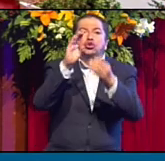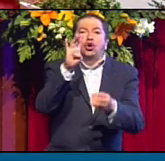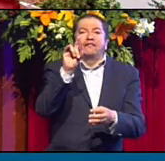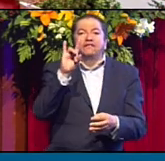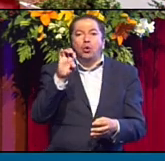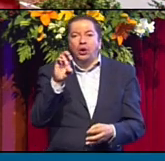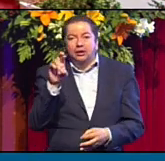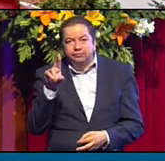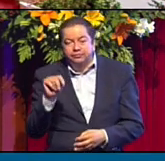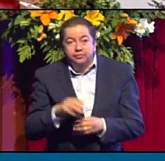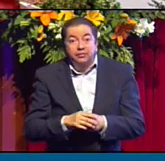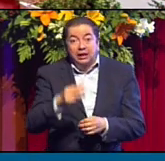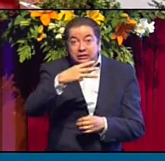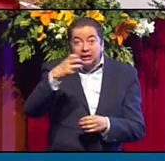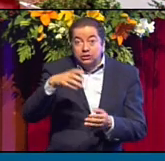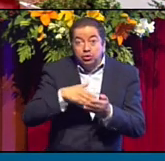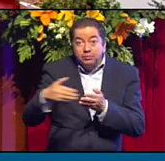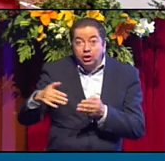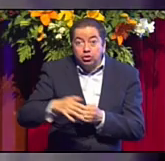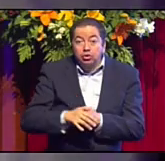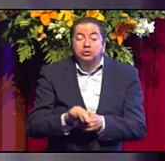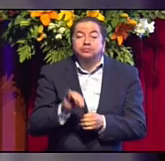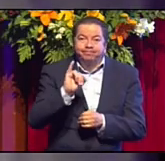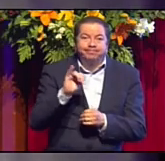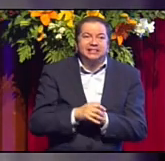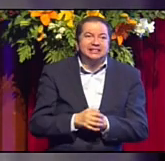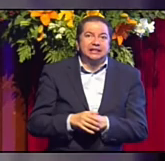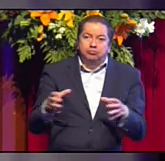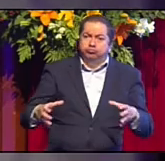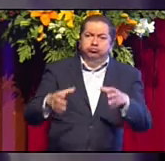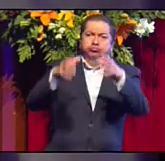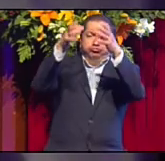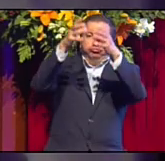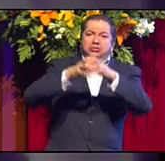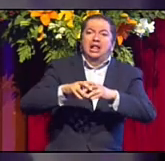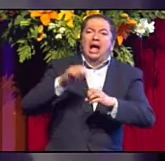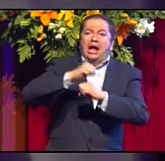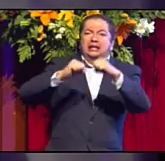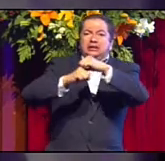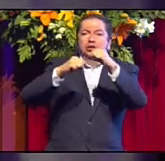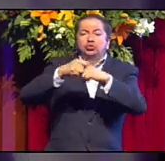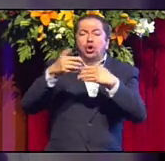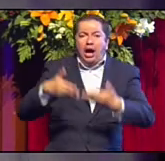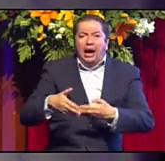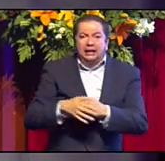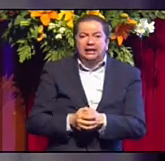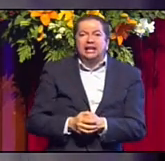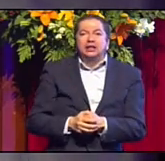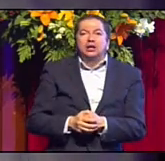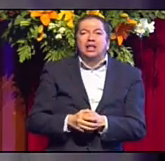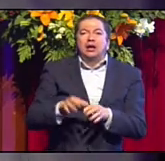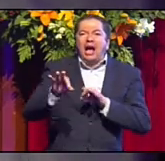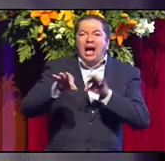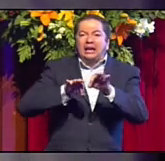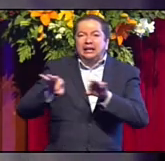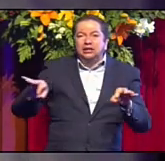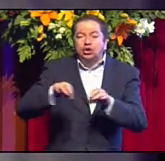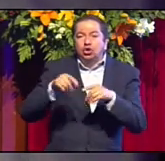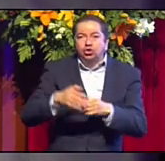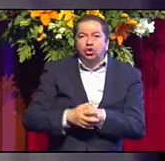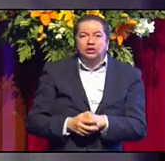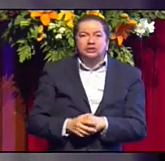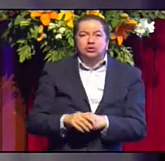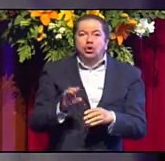pesos. Era necesario, por supuesto, es el ícono arquitectónico de nuestra comuna. Es lo más emblemático en